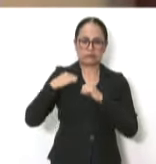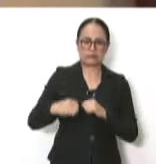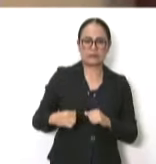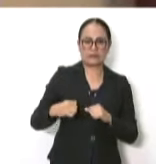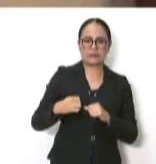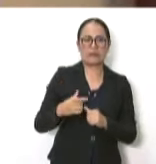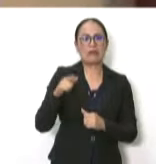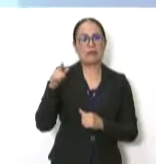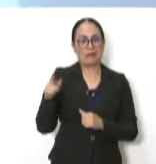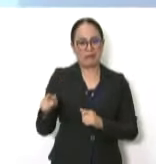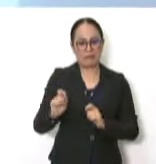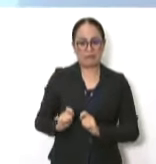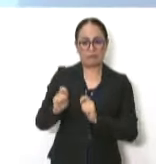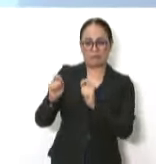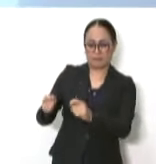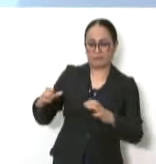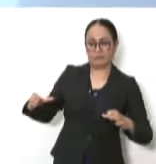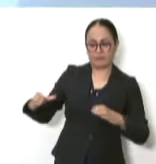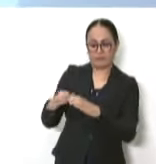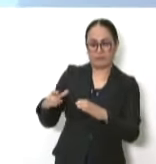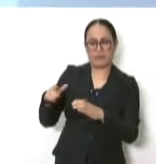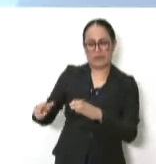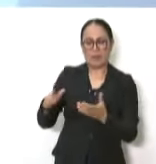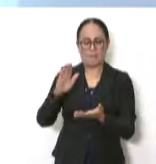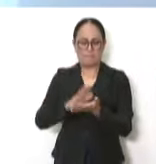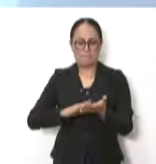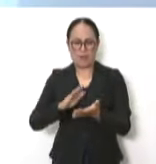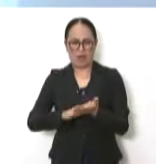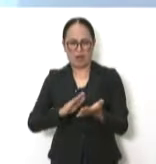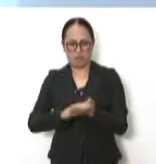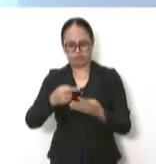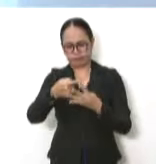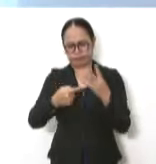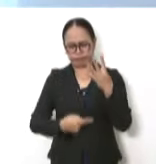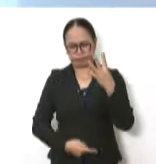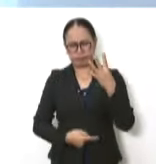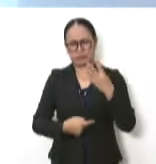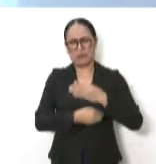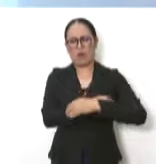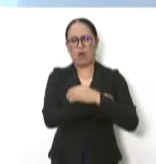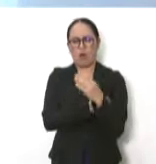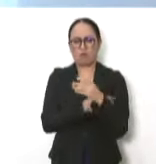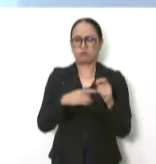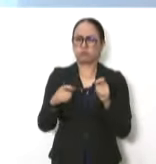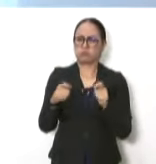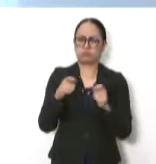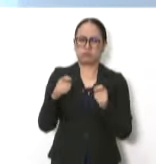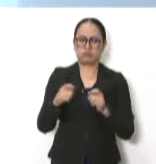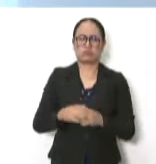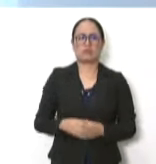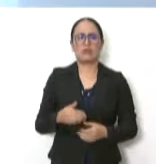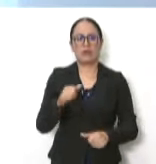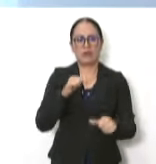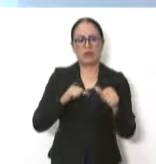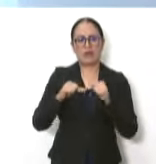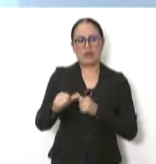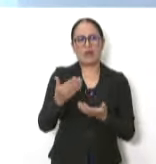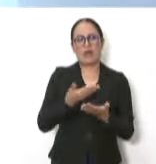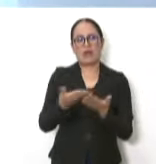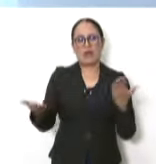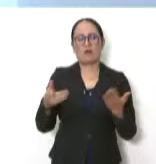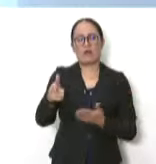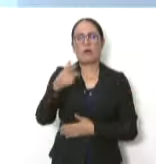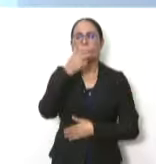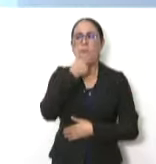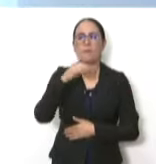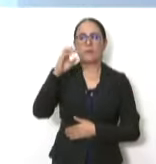que la denominamos de gestión documental y archivos. Y ahora el compañero comisionado Oscar Guerra hace uso